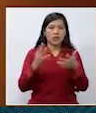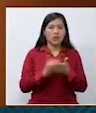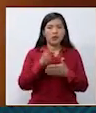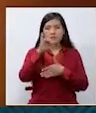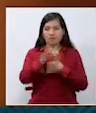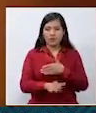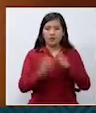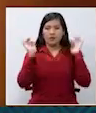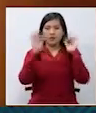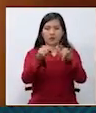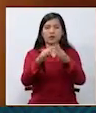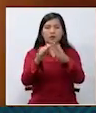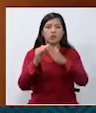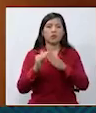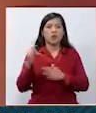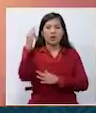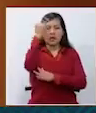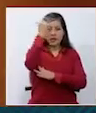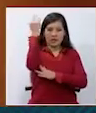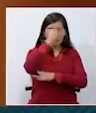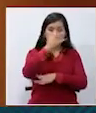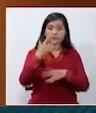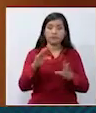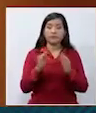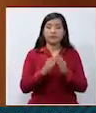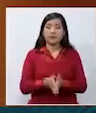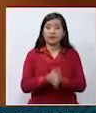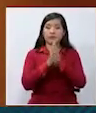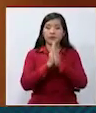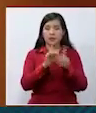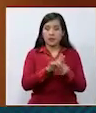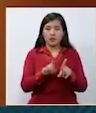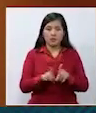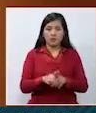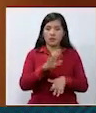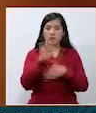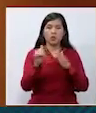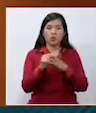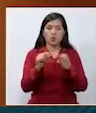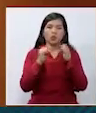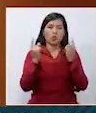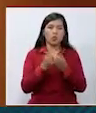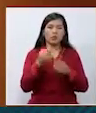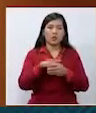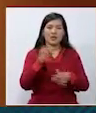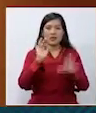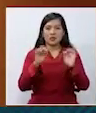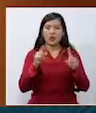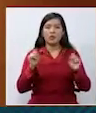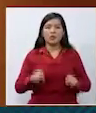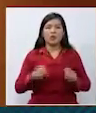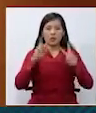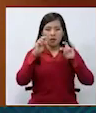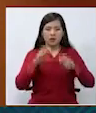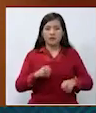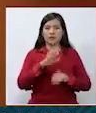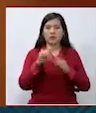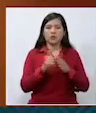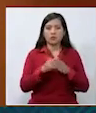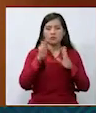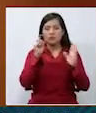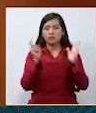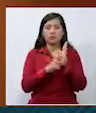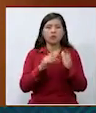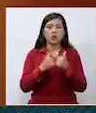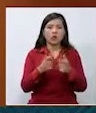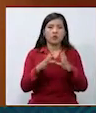en la ciudad del Alto. Y vamos a pedir nuevamente de que el órgano electoral pueda agarrar y supervisar este congreso, el